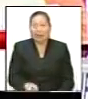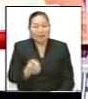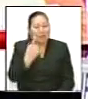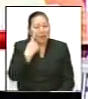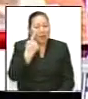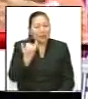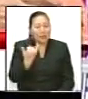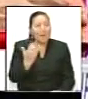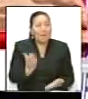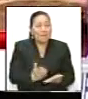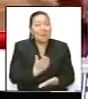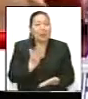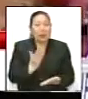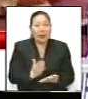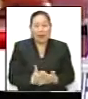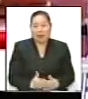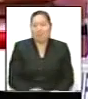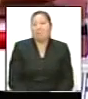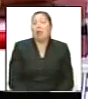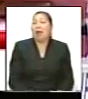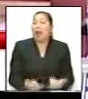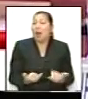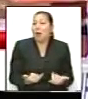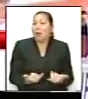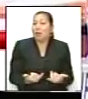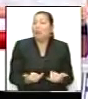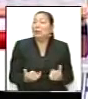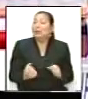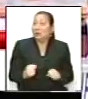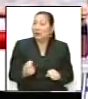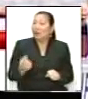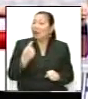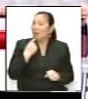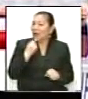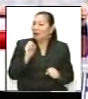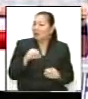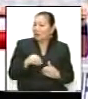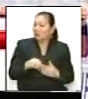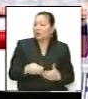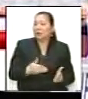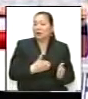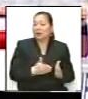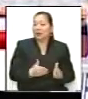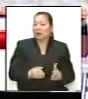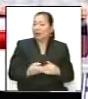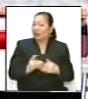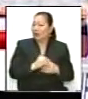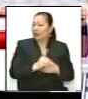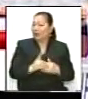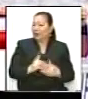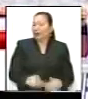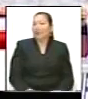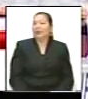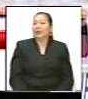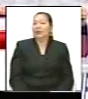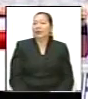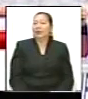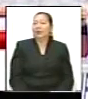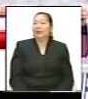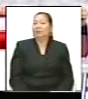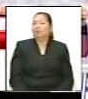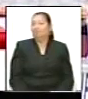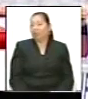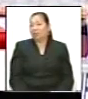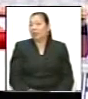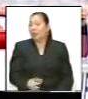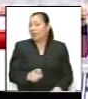esta problemática, pero sin embargo ahora sí celebro de que él diga que se dé una descentralización. Descentralización